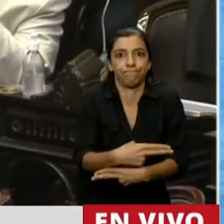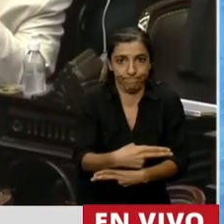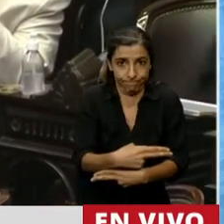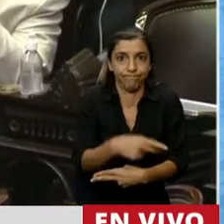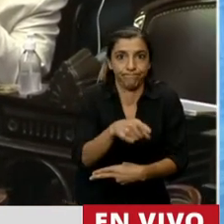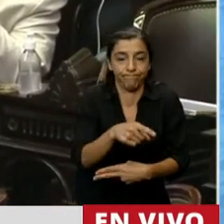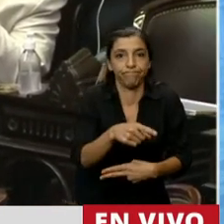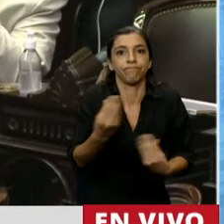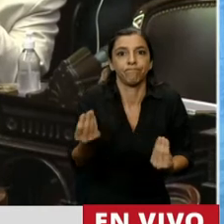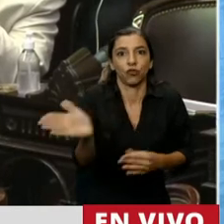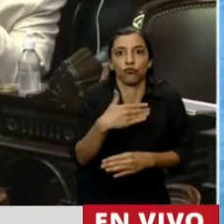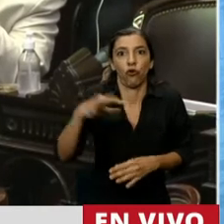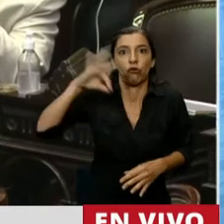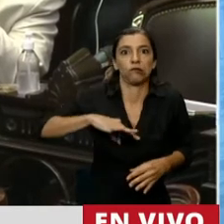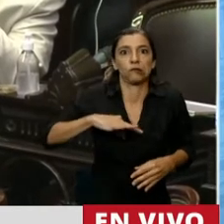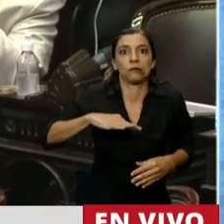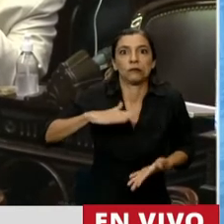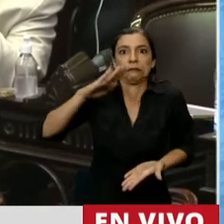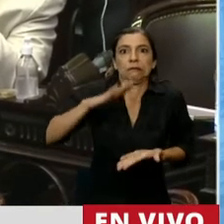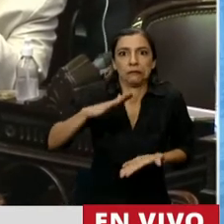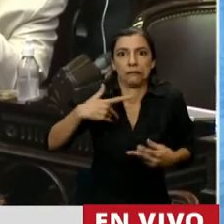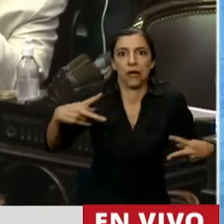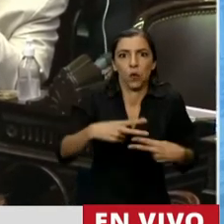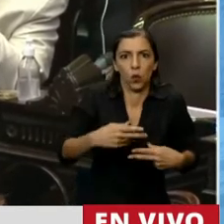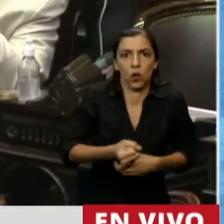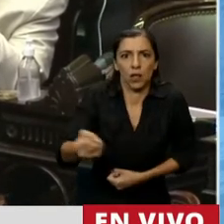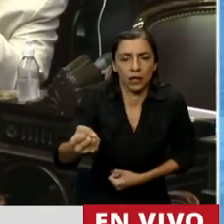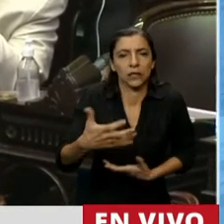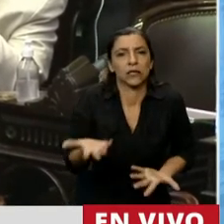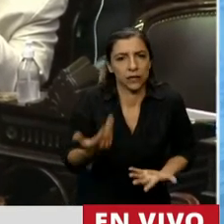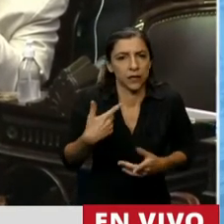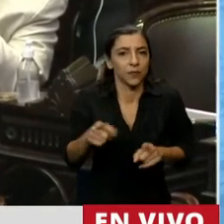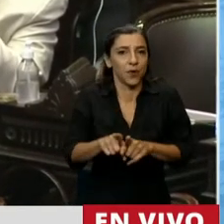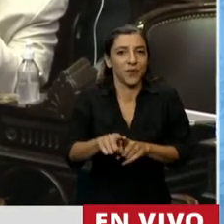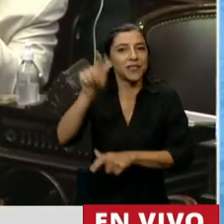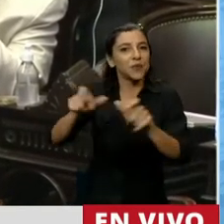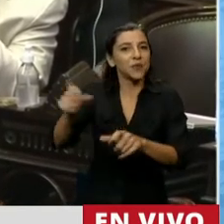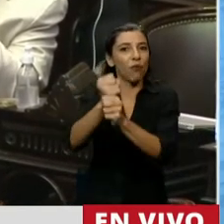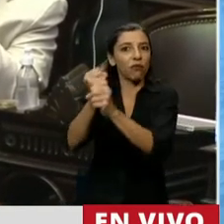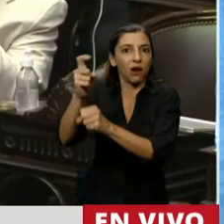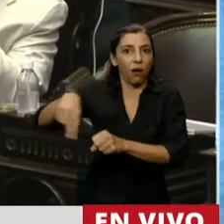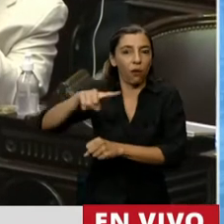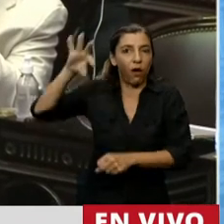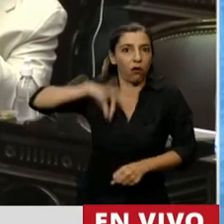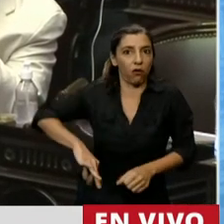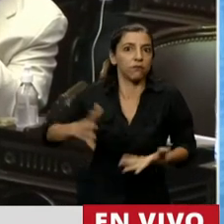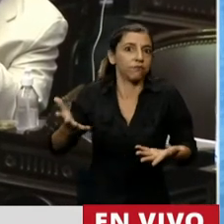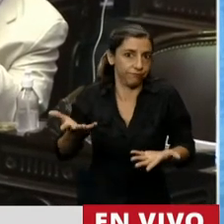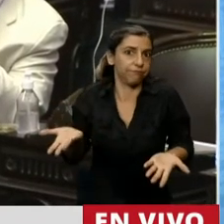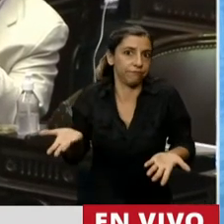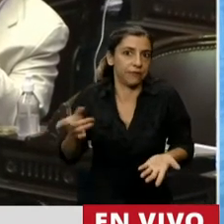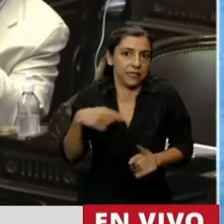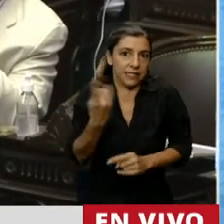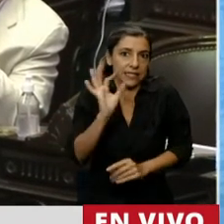que hubiera una pérdida real del valor del salario de los trabajadores frente al aumento de los precios,